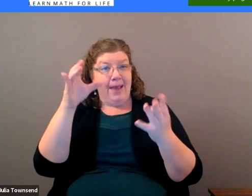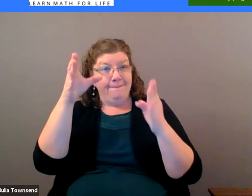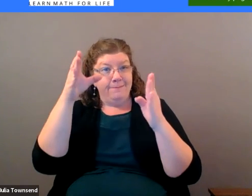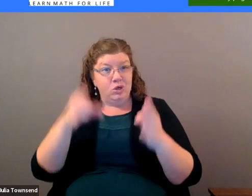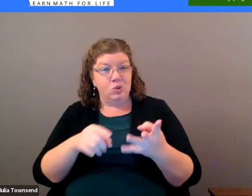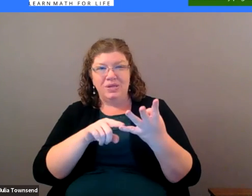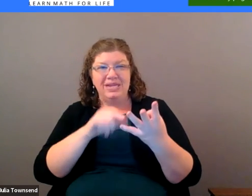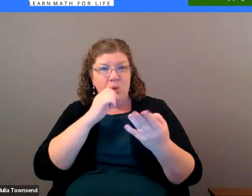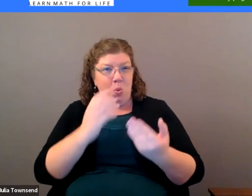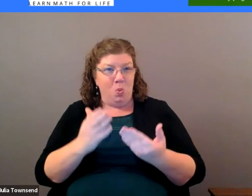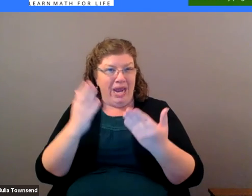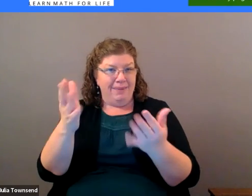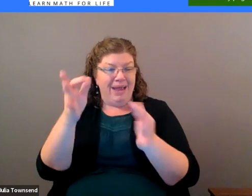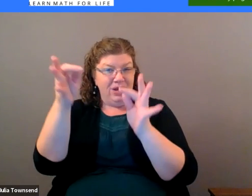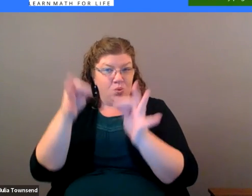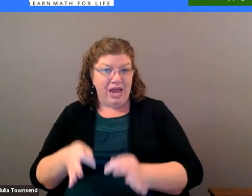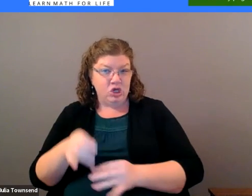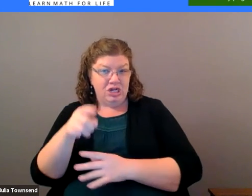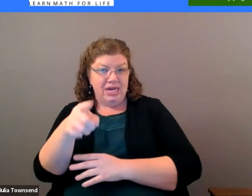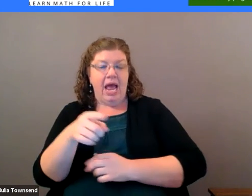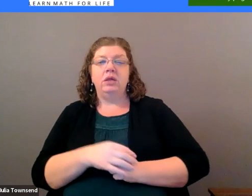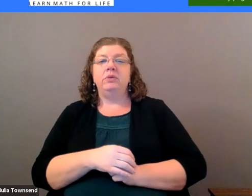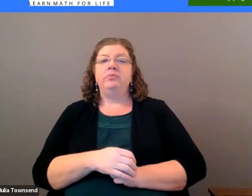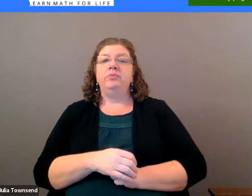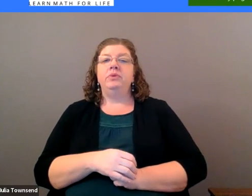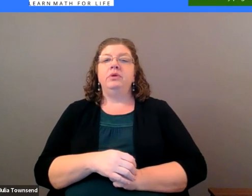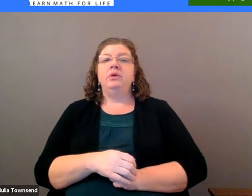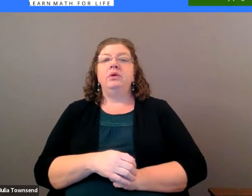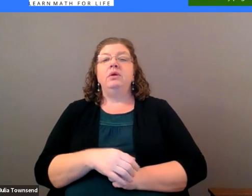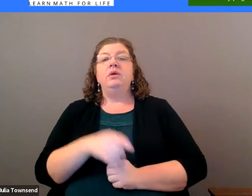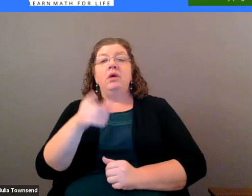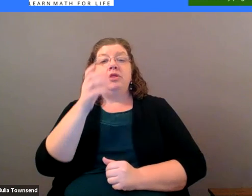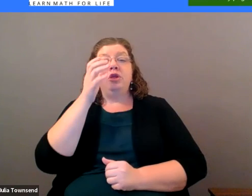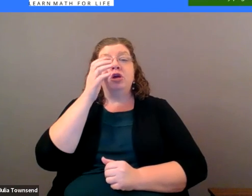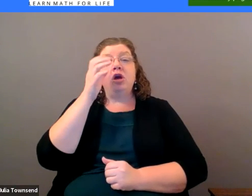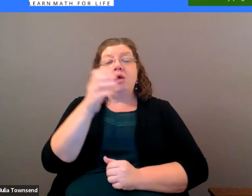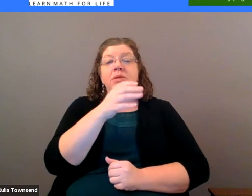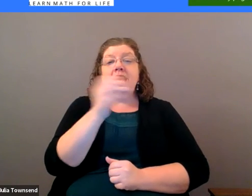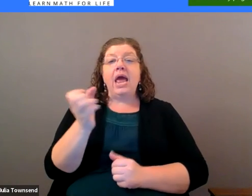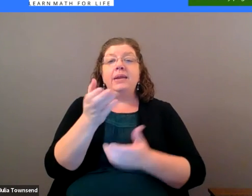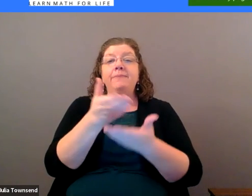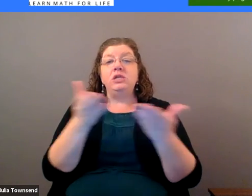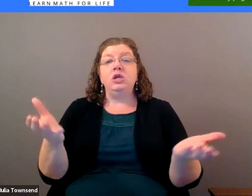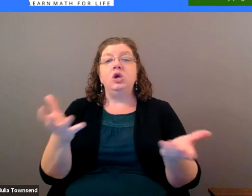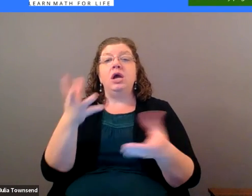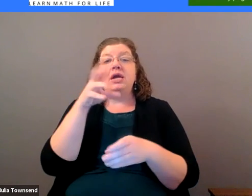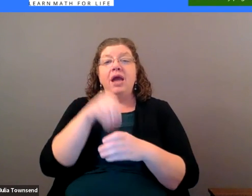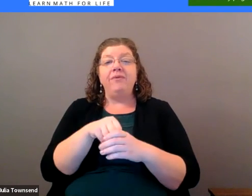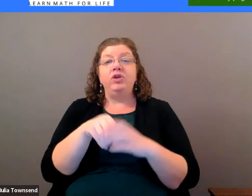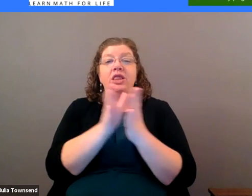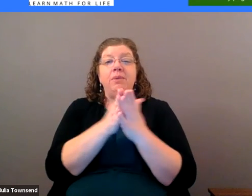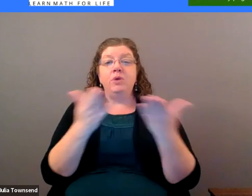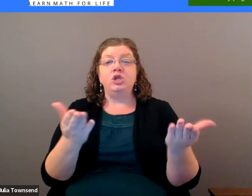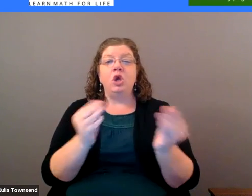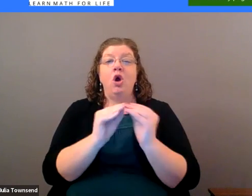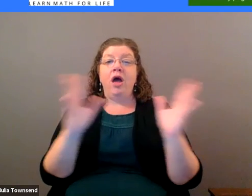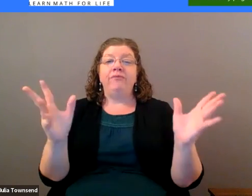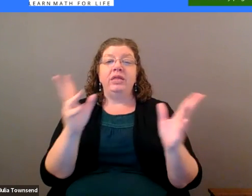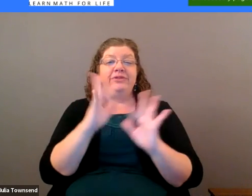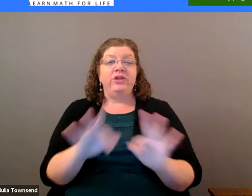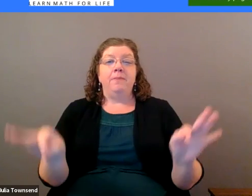quiero poner aquí el comentario de esa persona. Dice, mientras que los conceptos y los materiales son obviamente